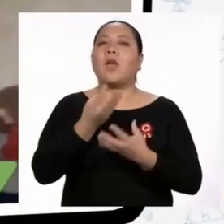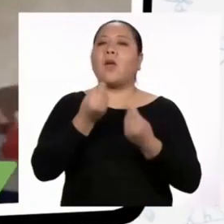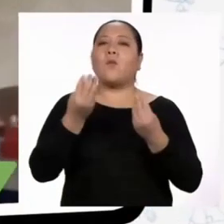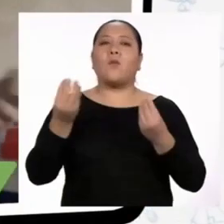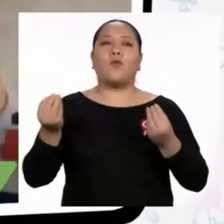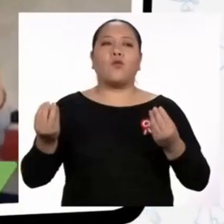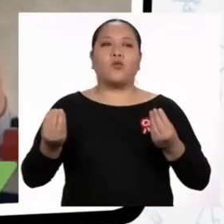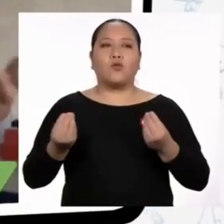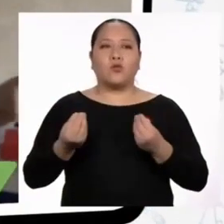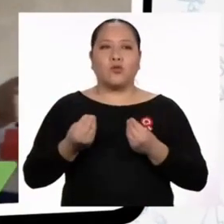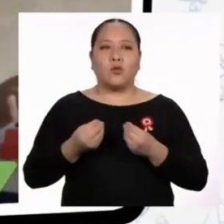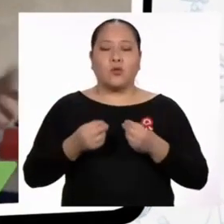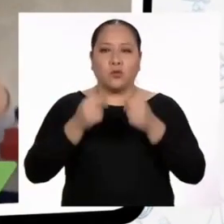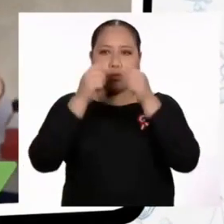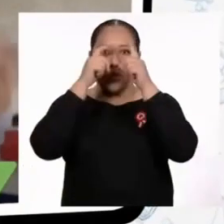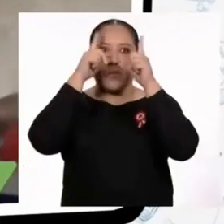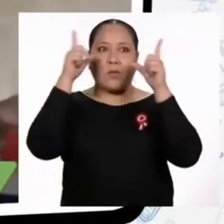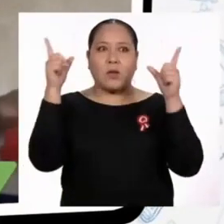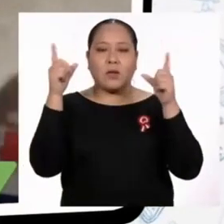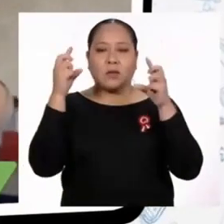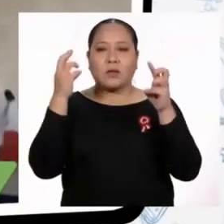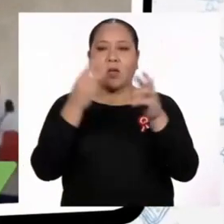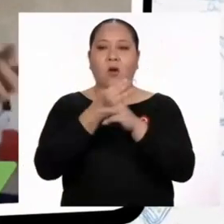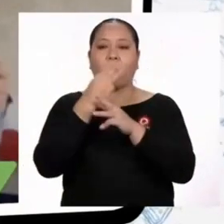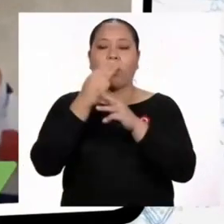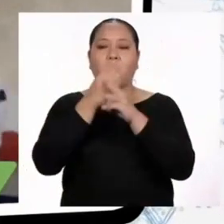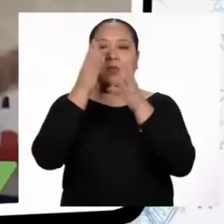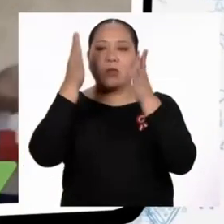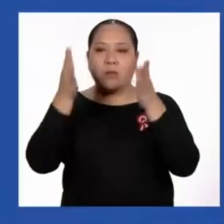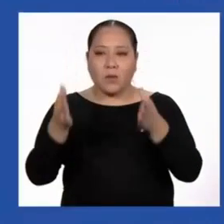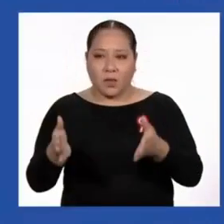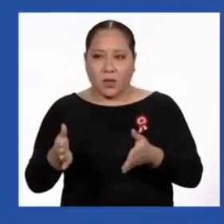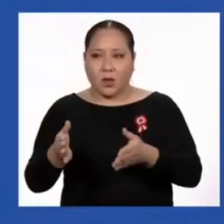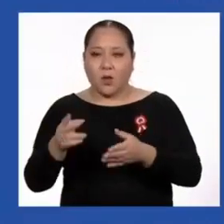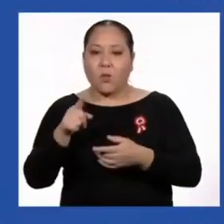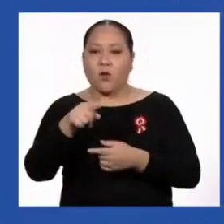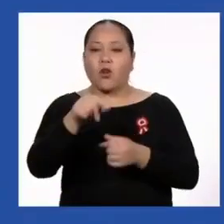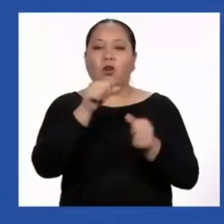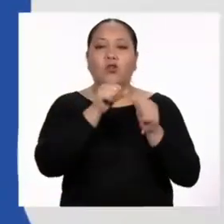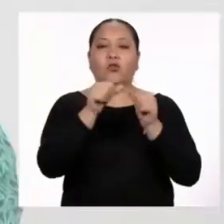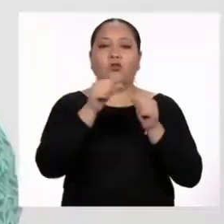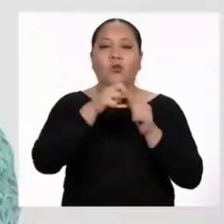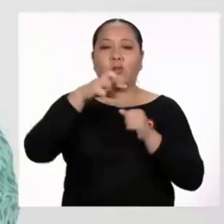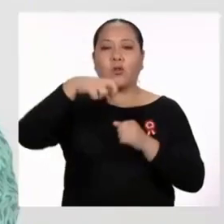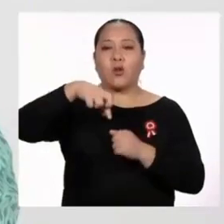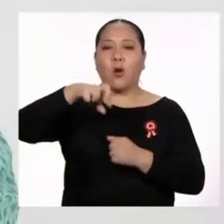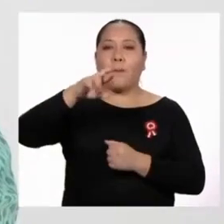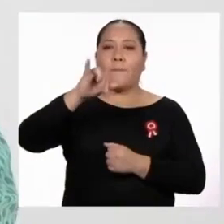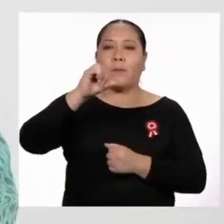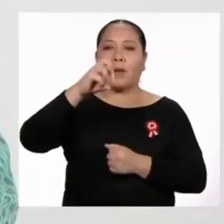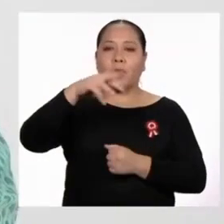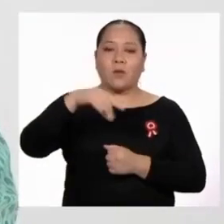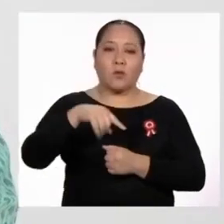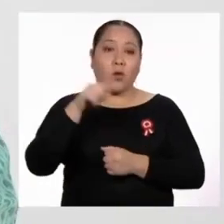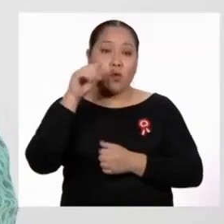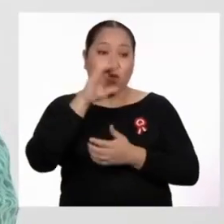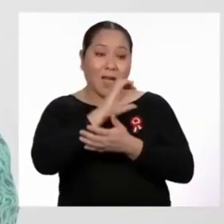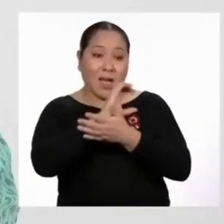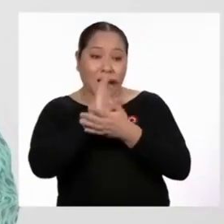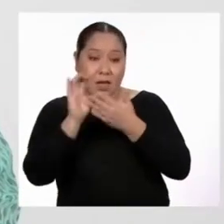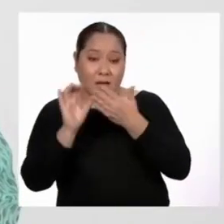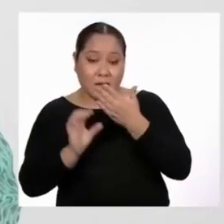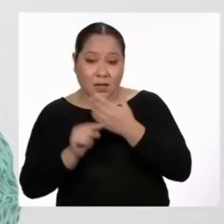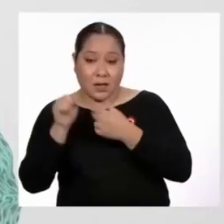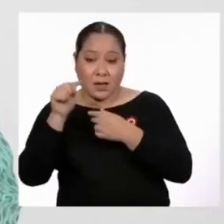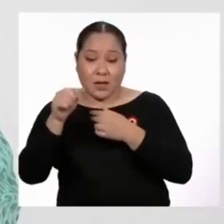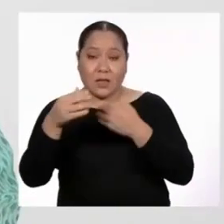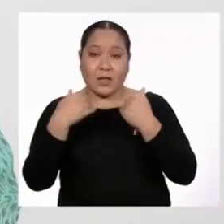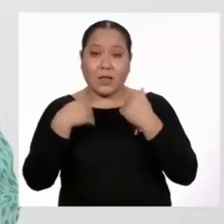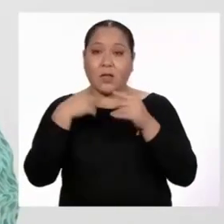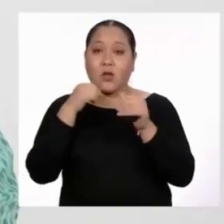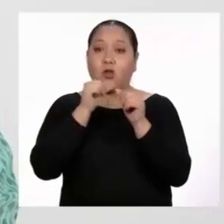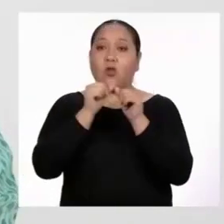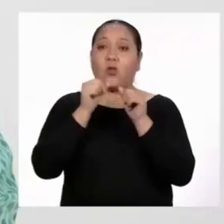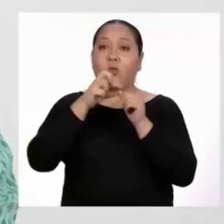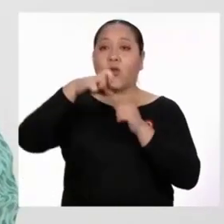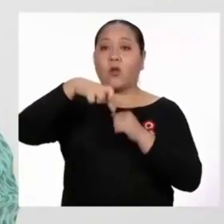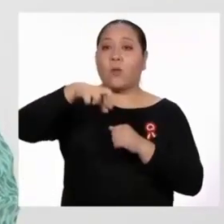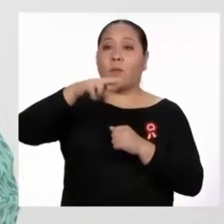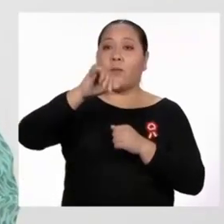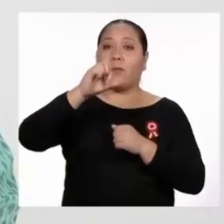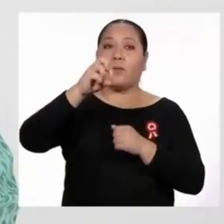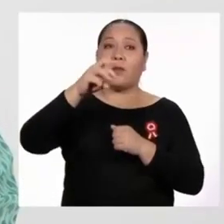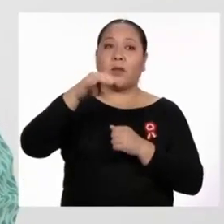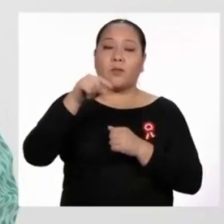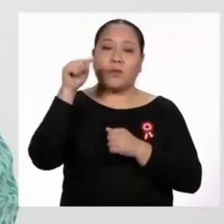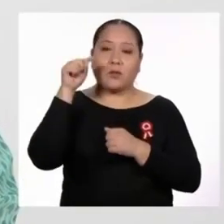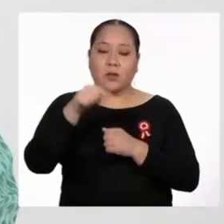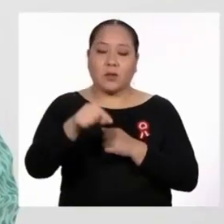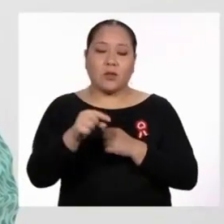tanta admiración de los matemáticos del mundo por los números primos? Hay una característica que tienen los números primos que lo hacen